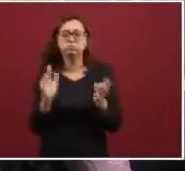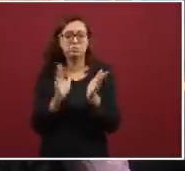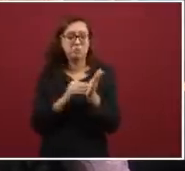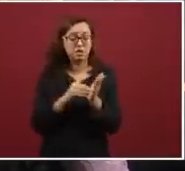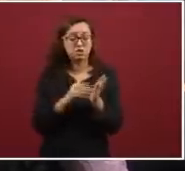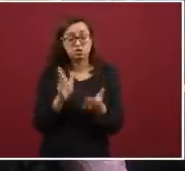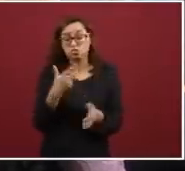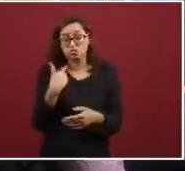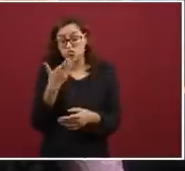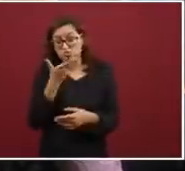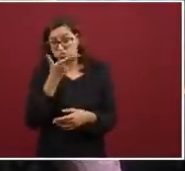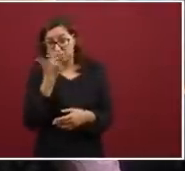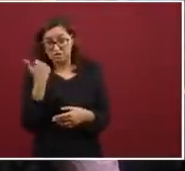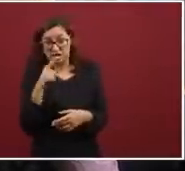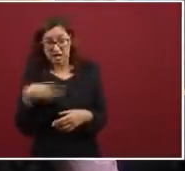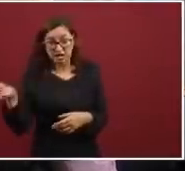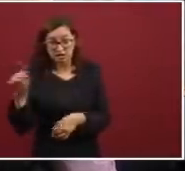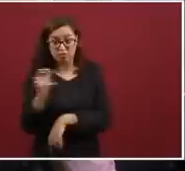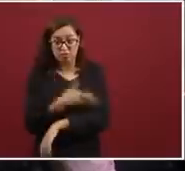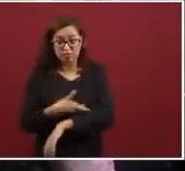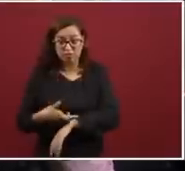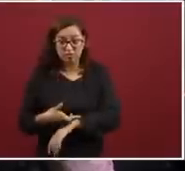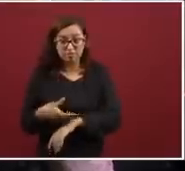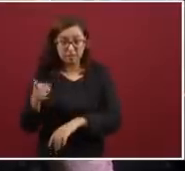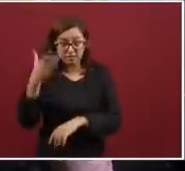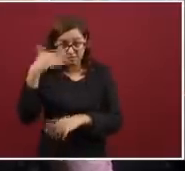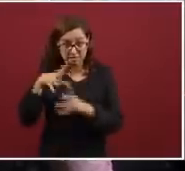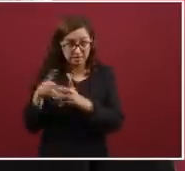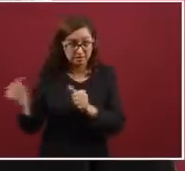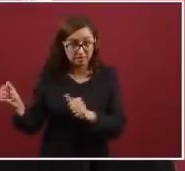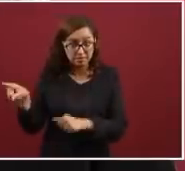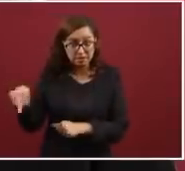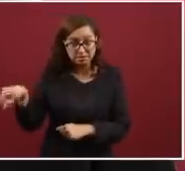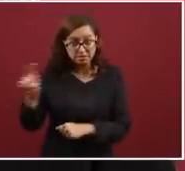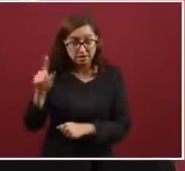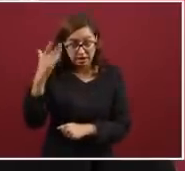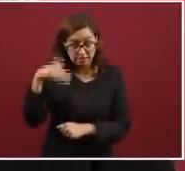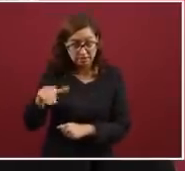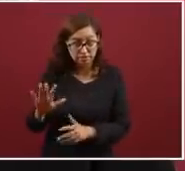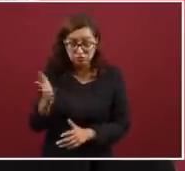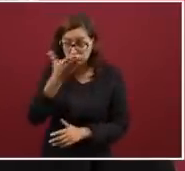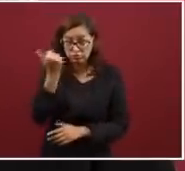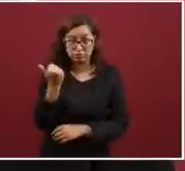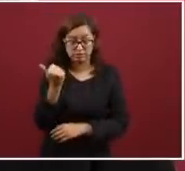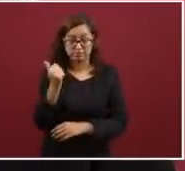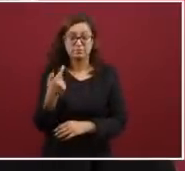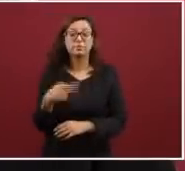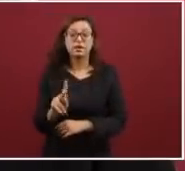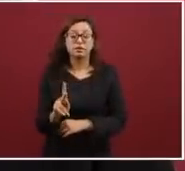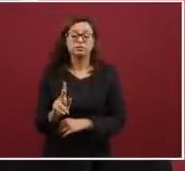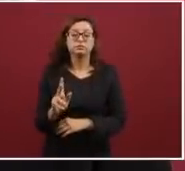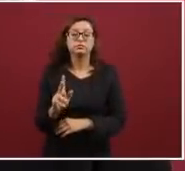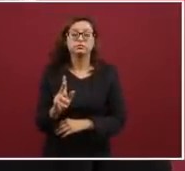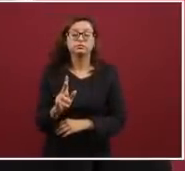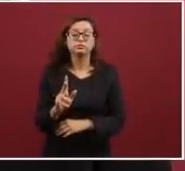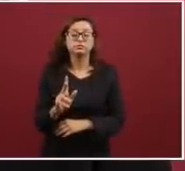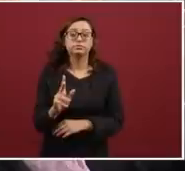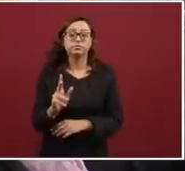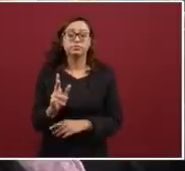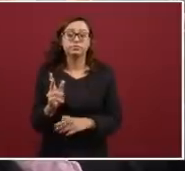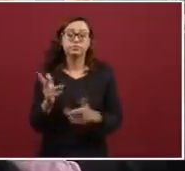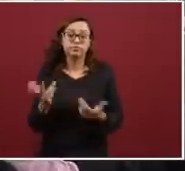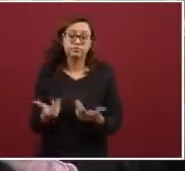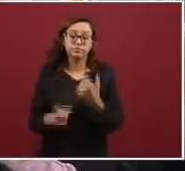bien los familiares de los desaparecidos. Esto implica que mucho de